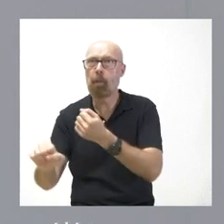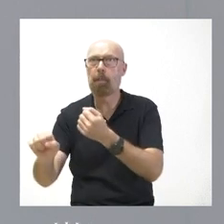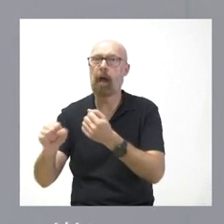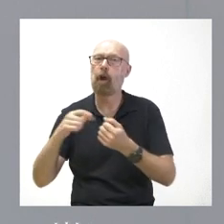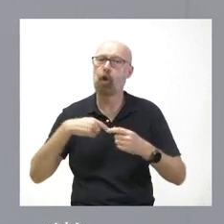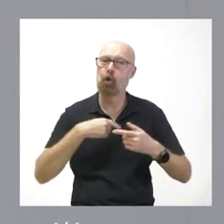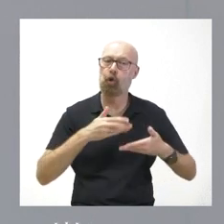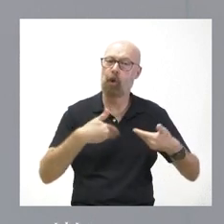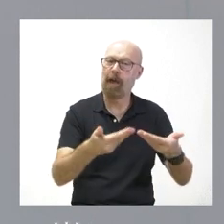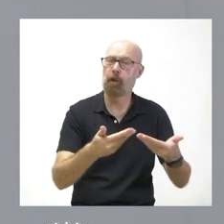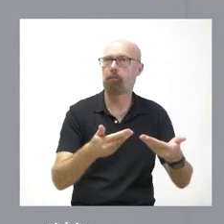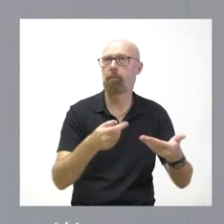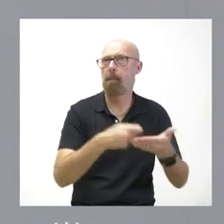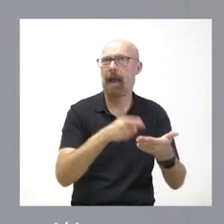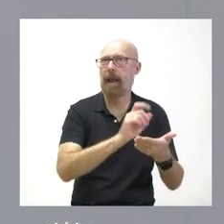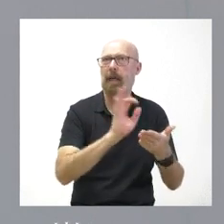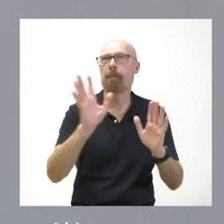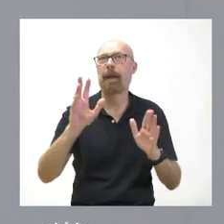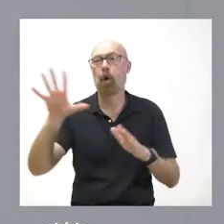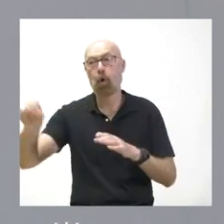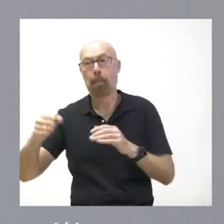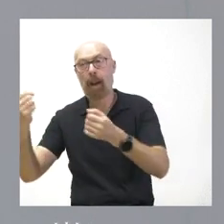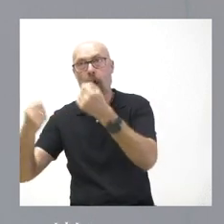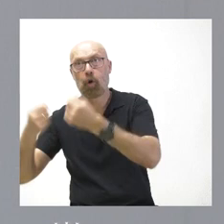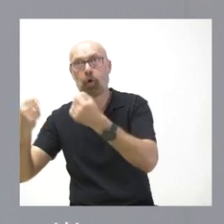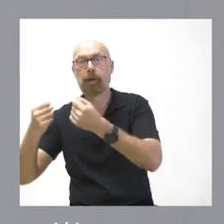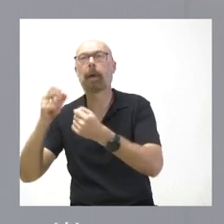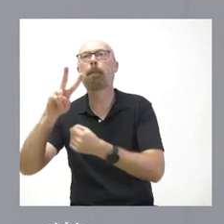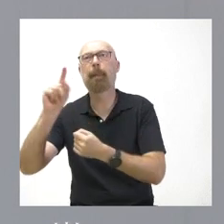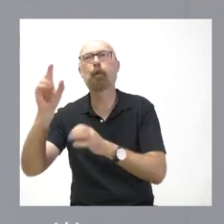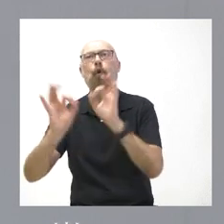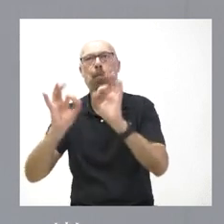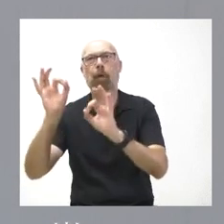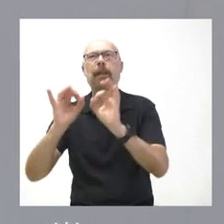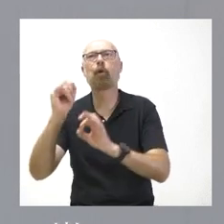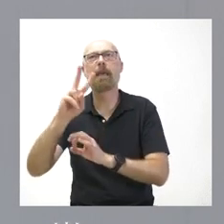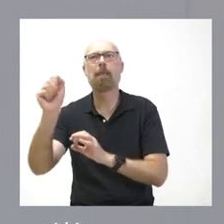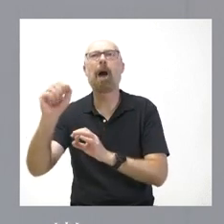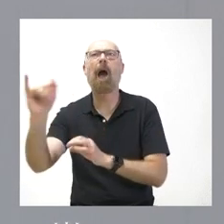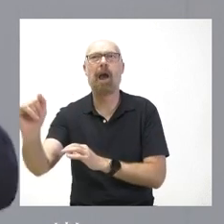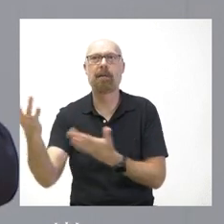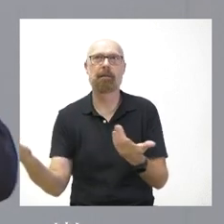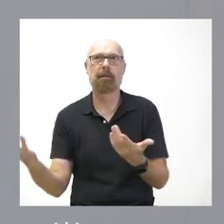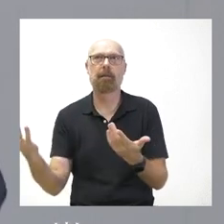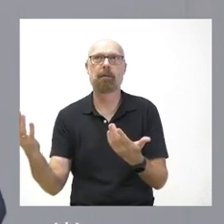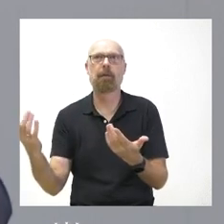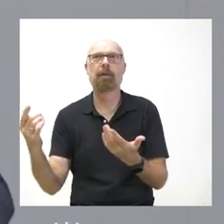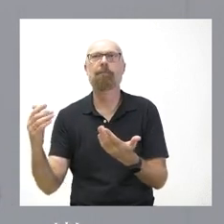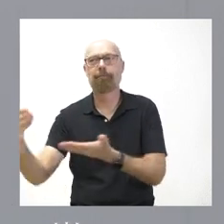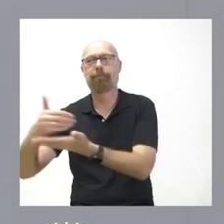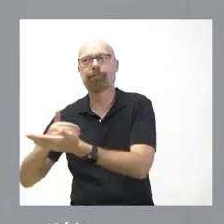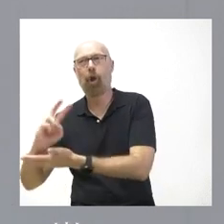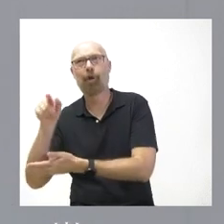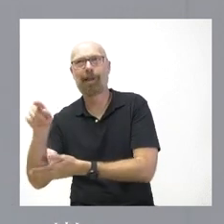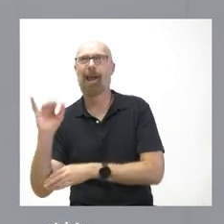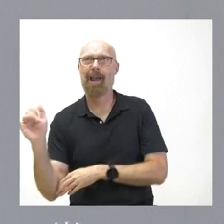paga el 21 del IVA y por tanto ese 21 del IVA es una recaudación que no se hubiera podido producir sin la si La donación